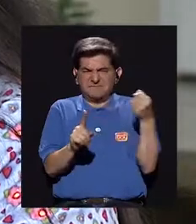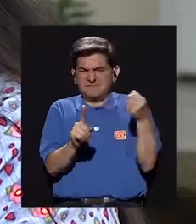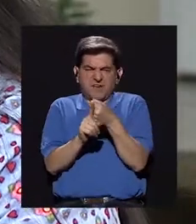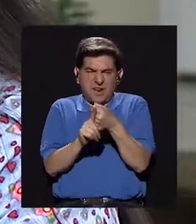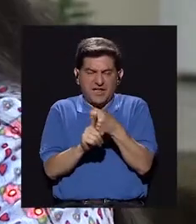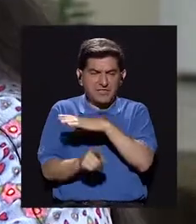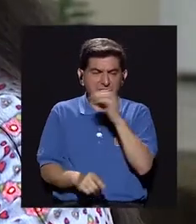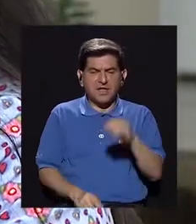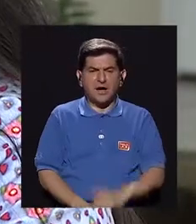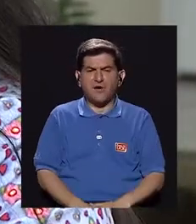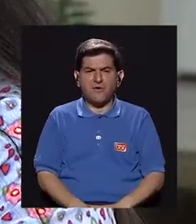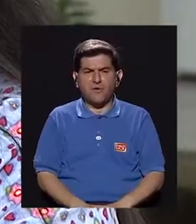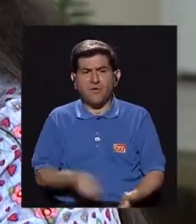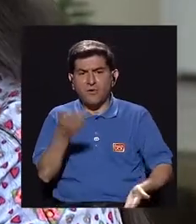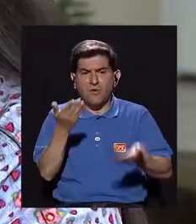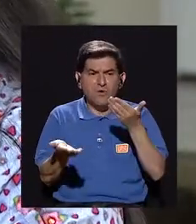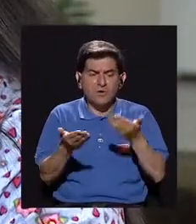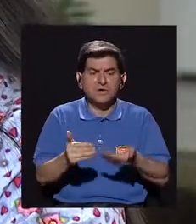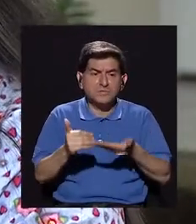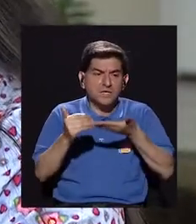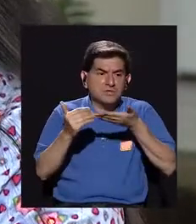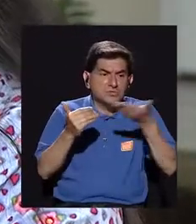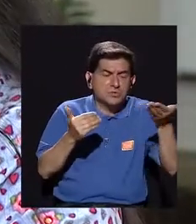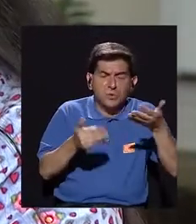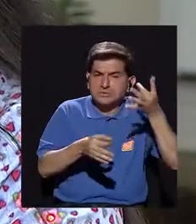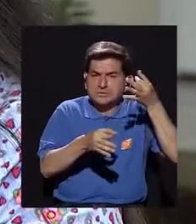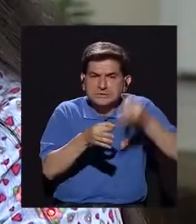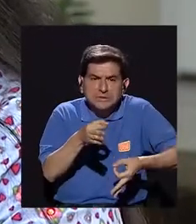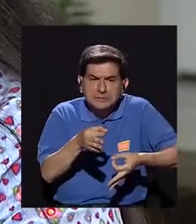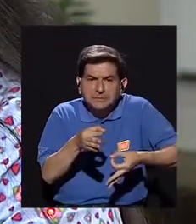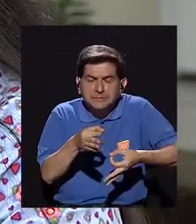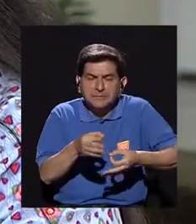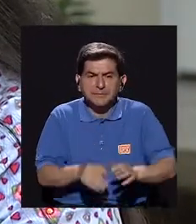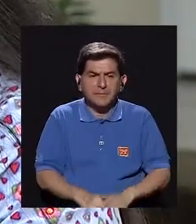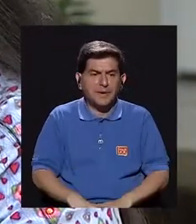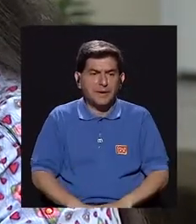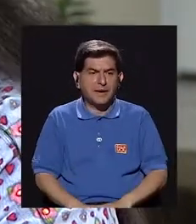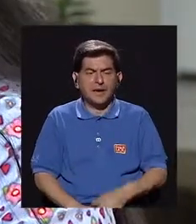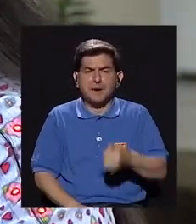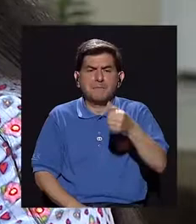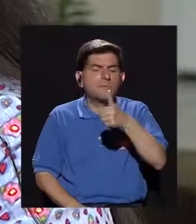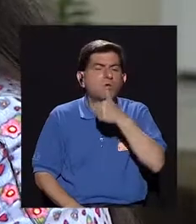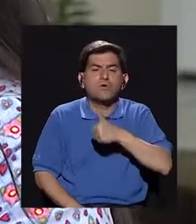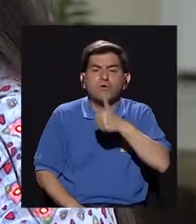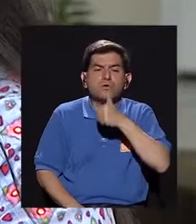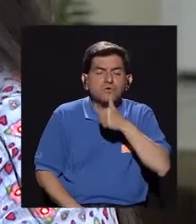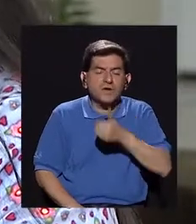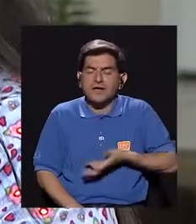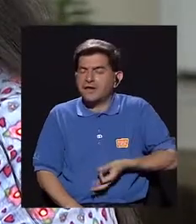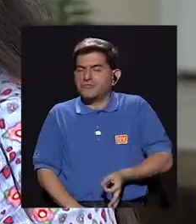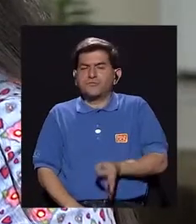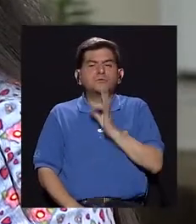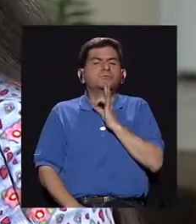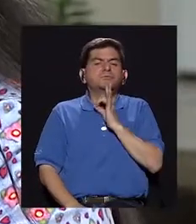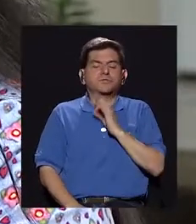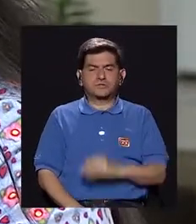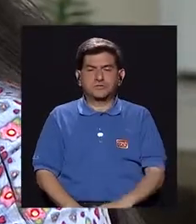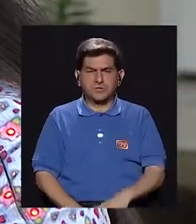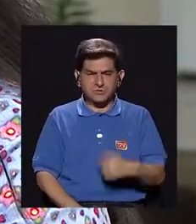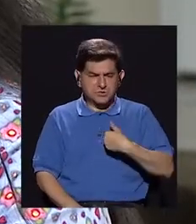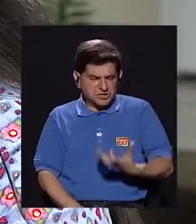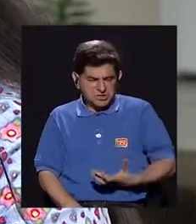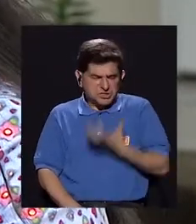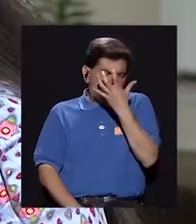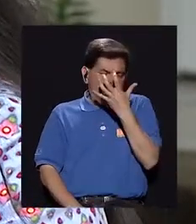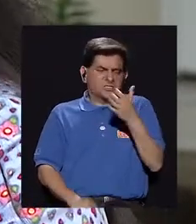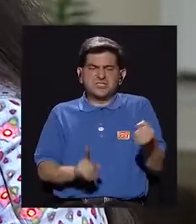violento, mucho más agresor, cualquier cosa, poco tolerante a la frustración, ¿verdad? Cualquier cosa